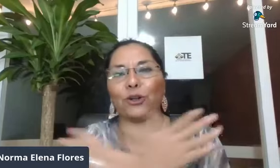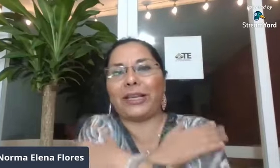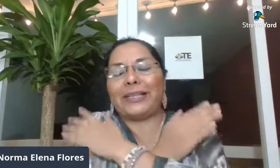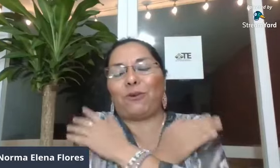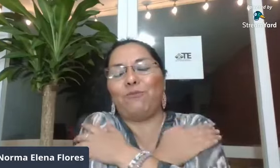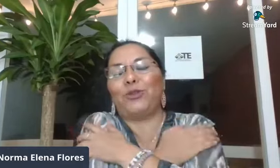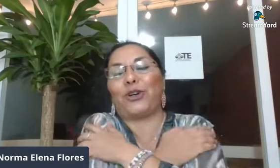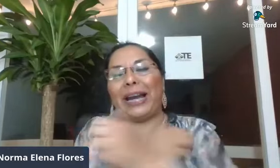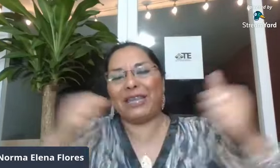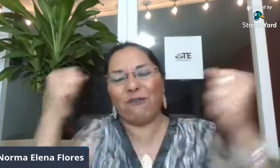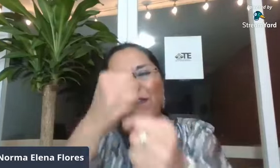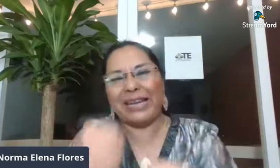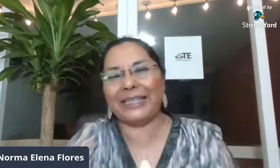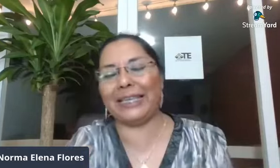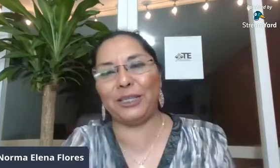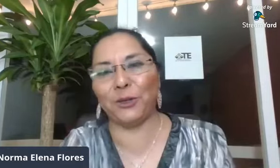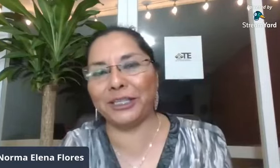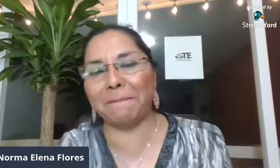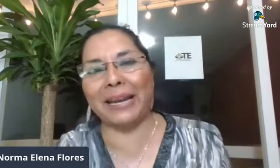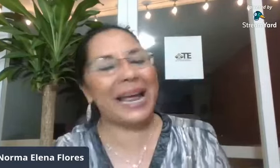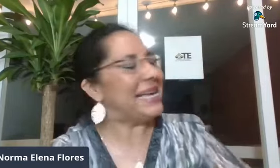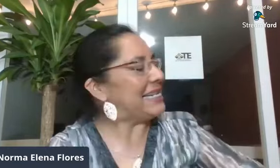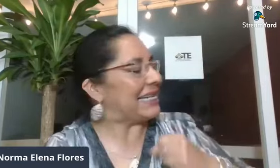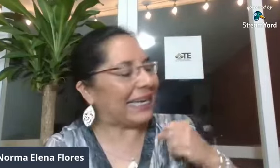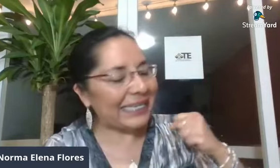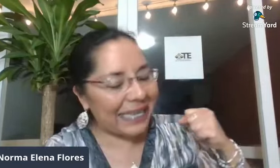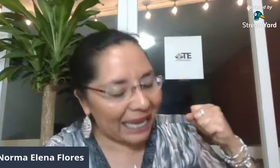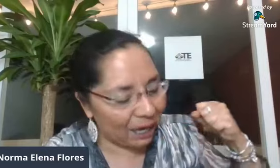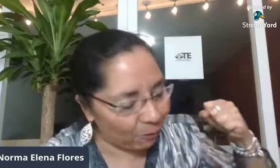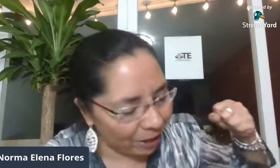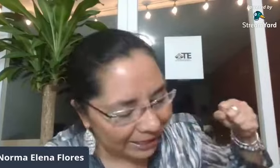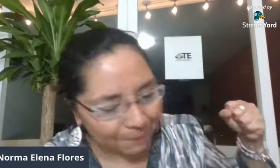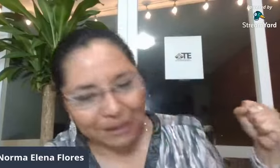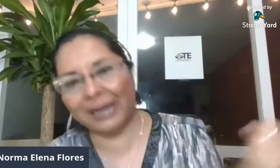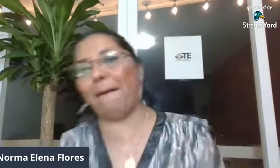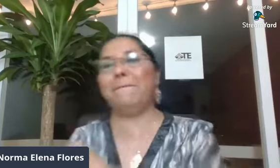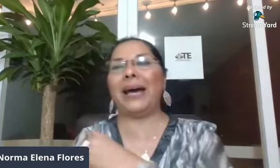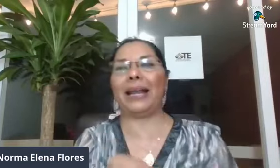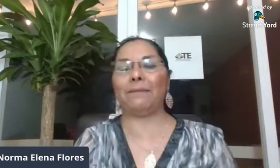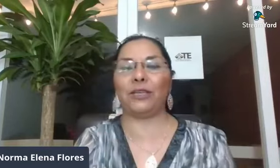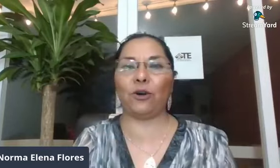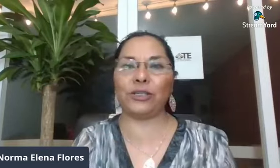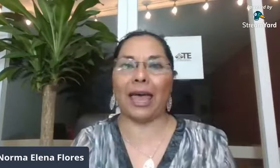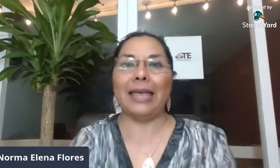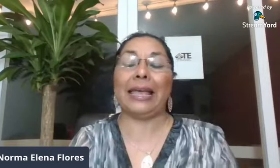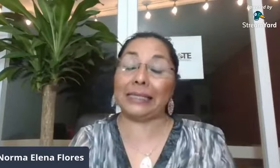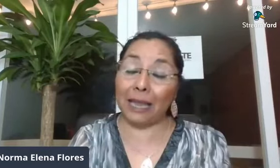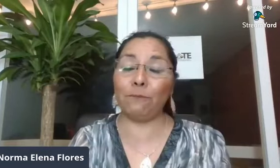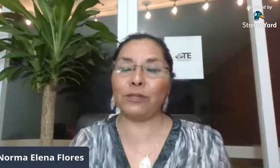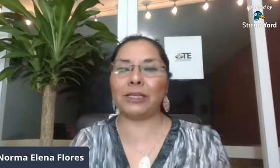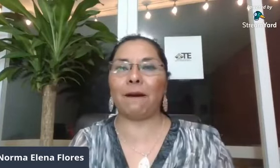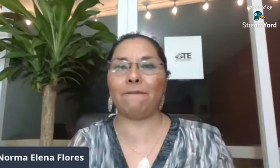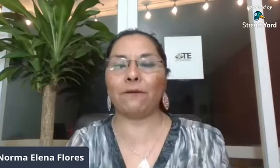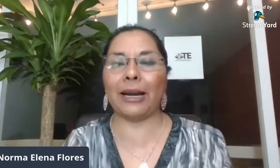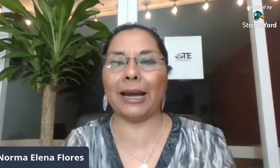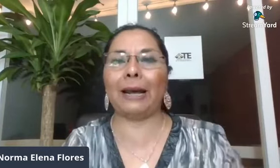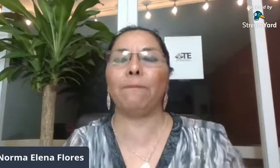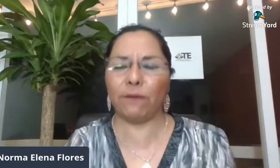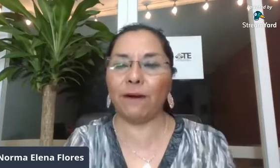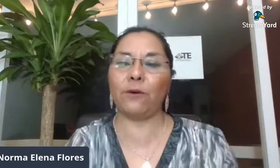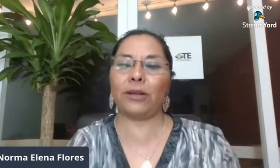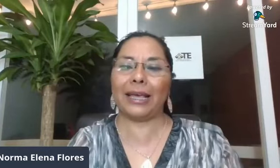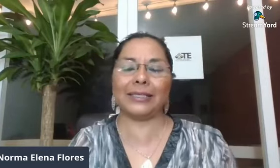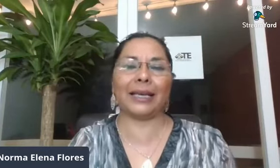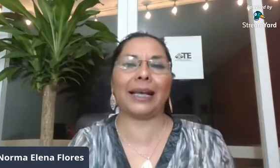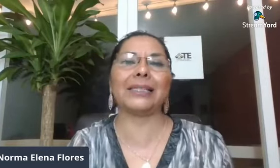siempre a sus órdenes, con mucho cariño, feliz inicio de semana. Que sea una semana maravillosa. Estamos en semáforo naranja.